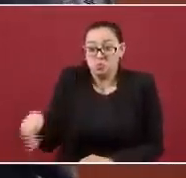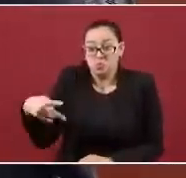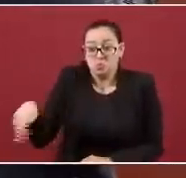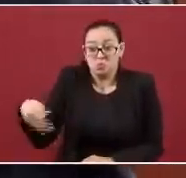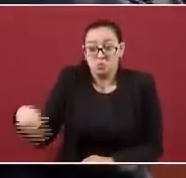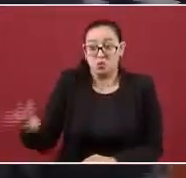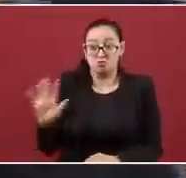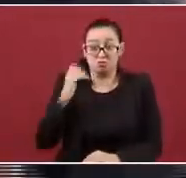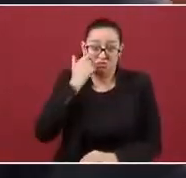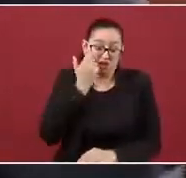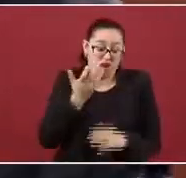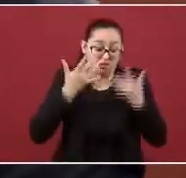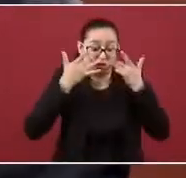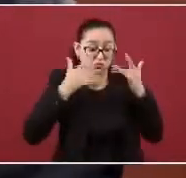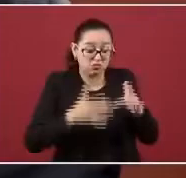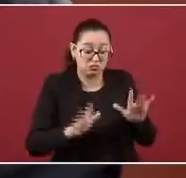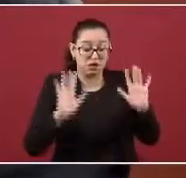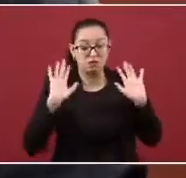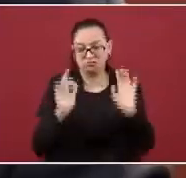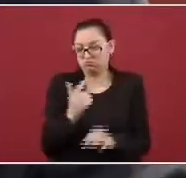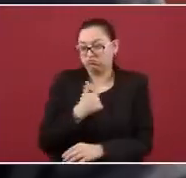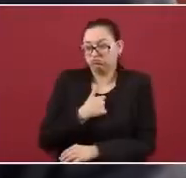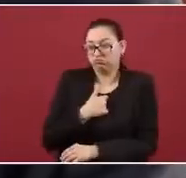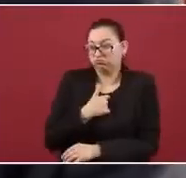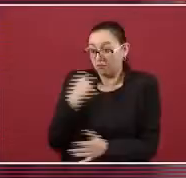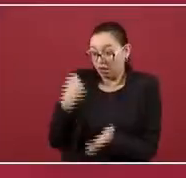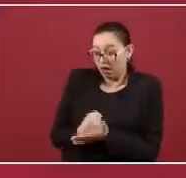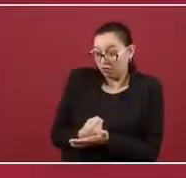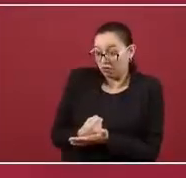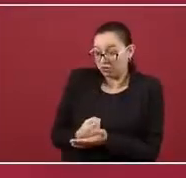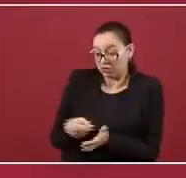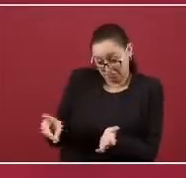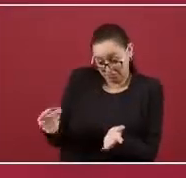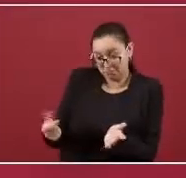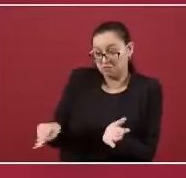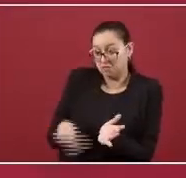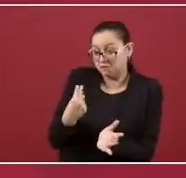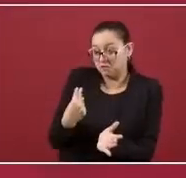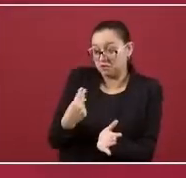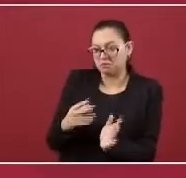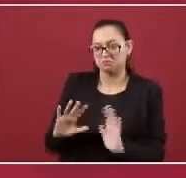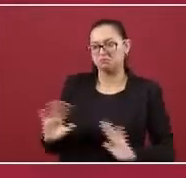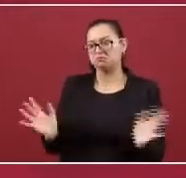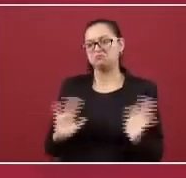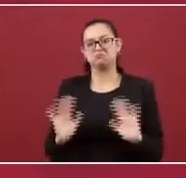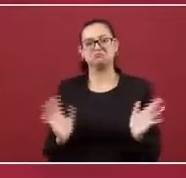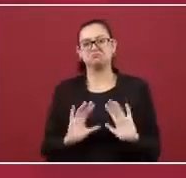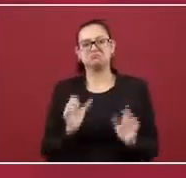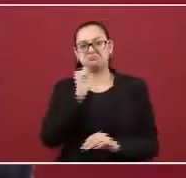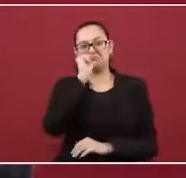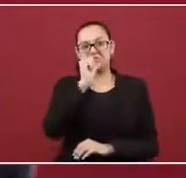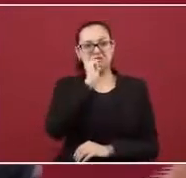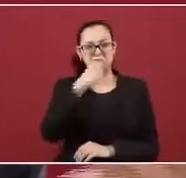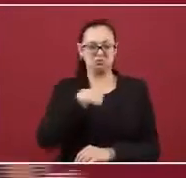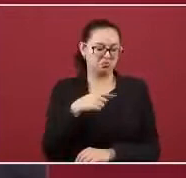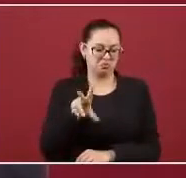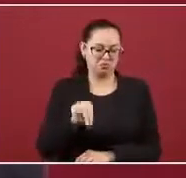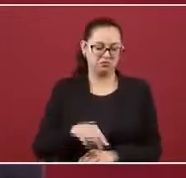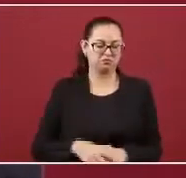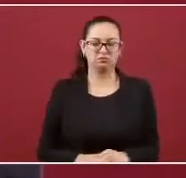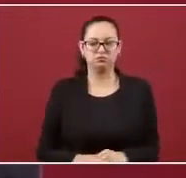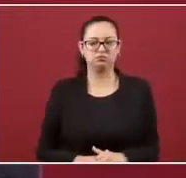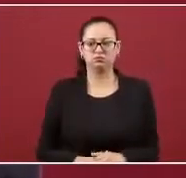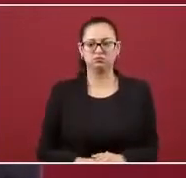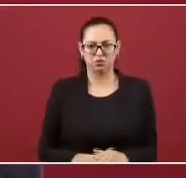tuya, libre. Yo no voy a estar planteándote estas cosas, o sea, ¿cómo?